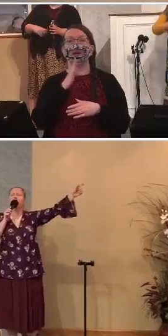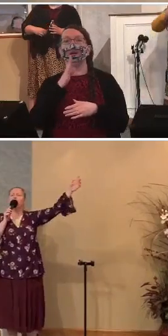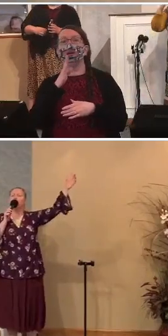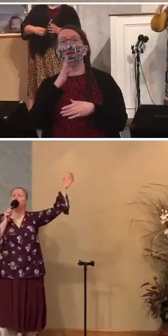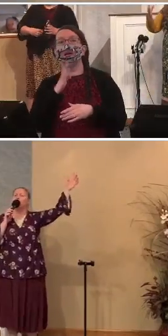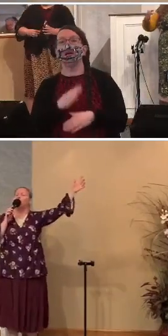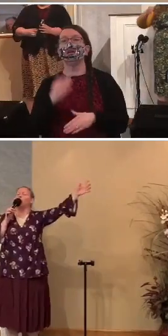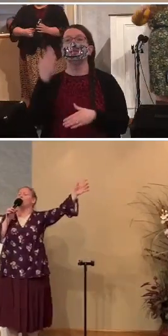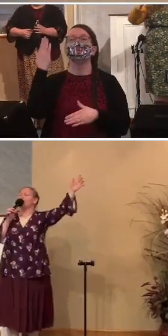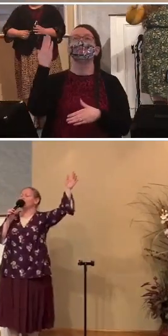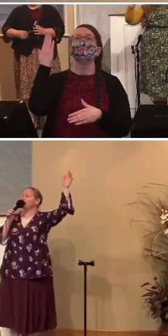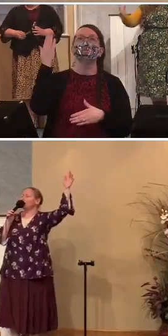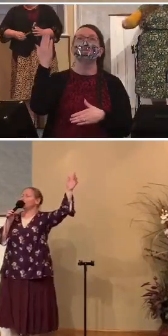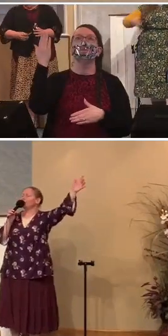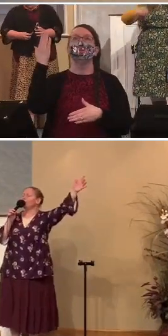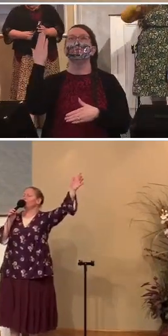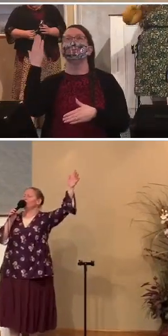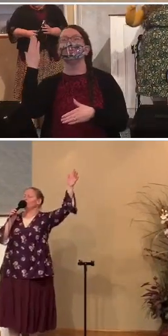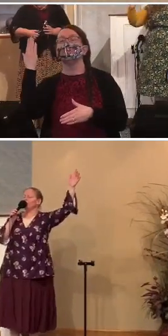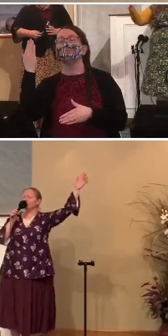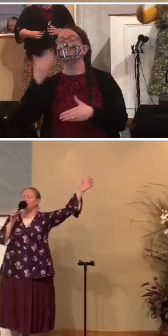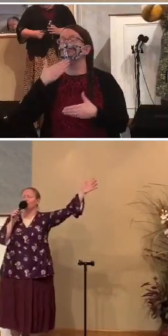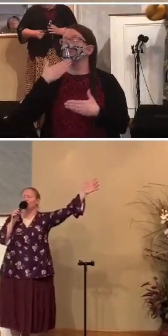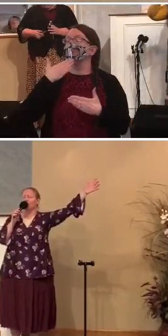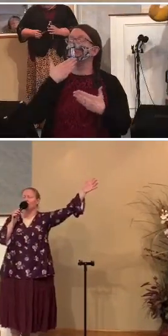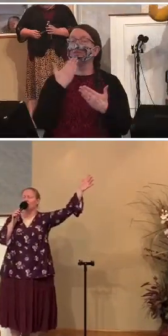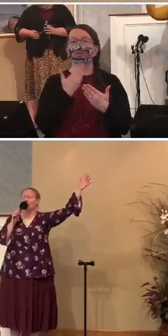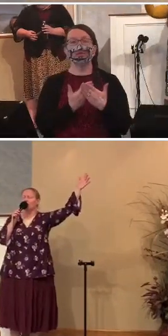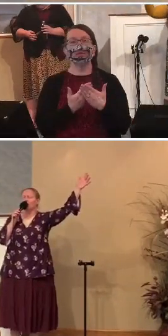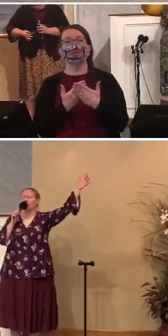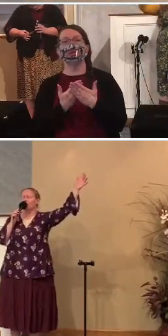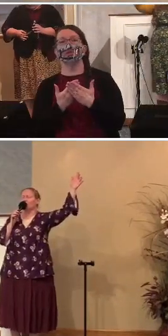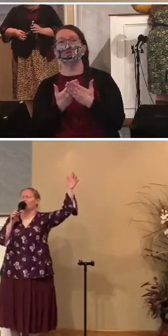Dios, tú eres tan bueno, Señor.